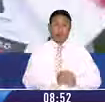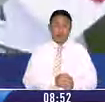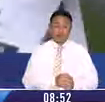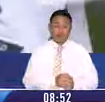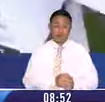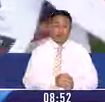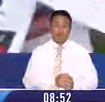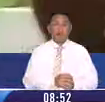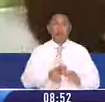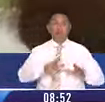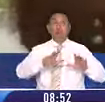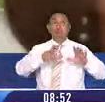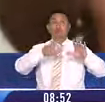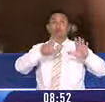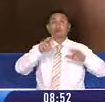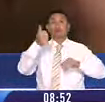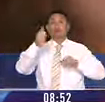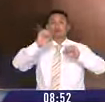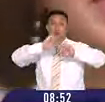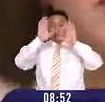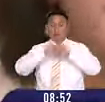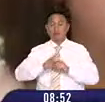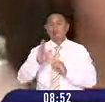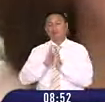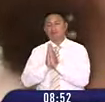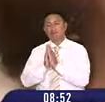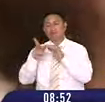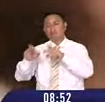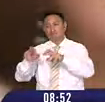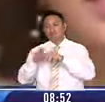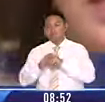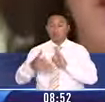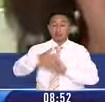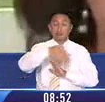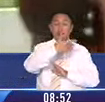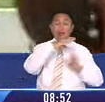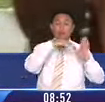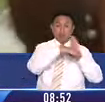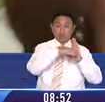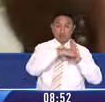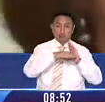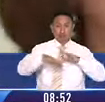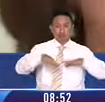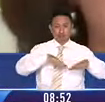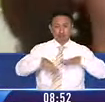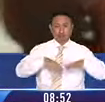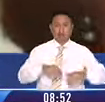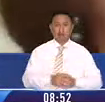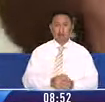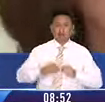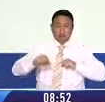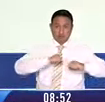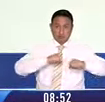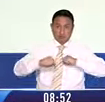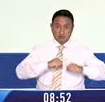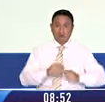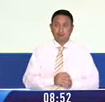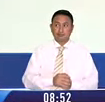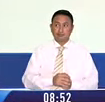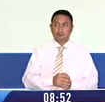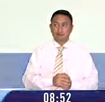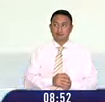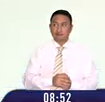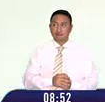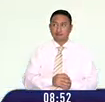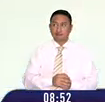a las ocho y diez de la mañana Pide permiso para hacer un trámite en uno de los bancos del sector después de